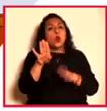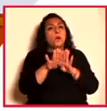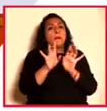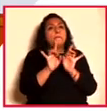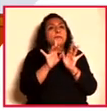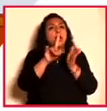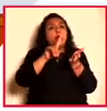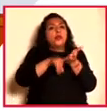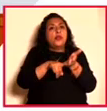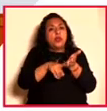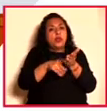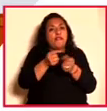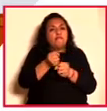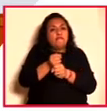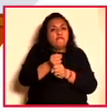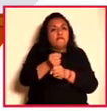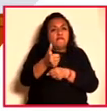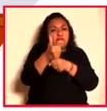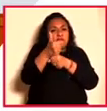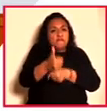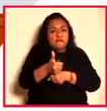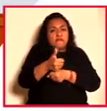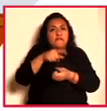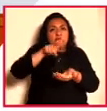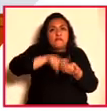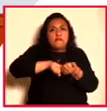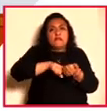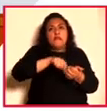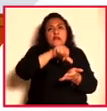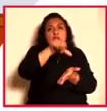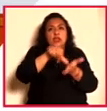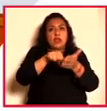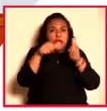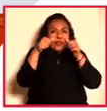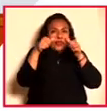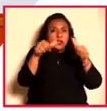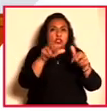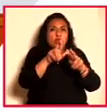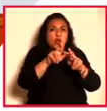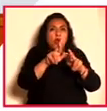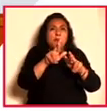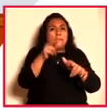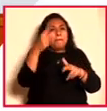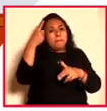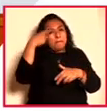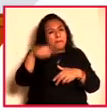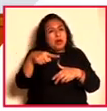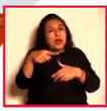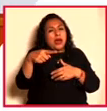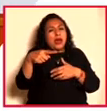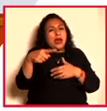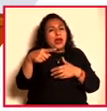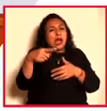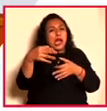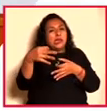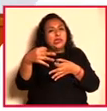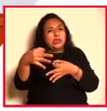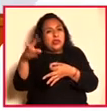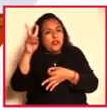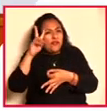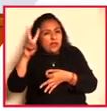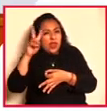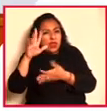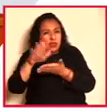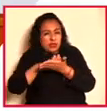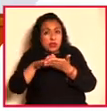de un centro de atención de rehabilitación para adicciones. Este centro lo